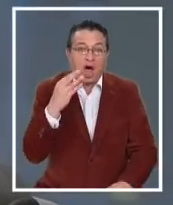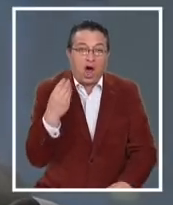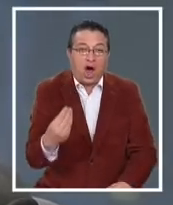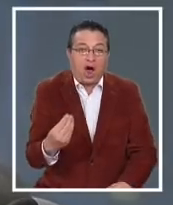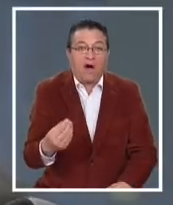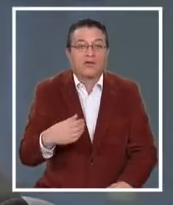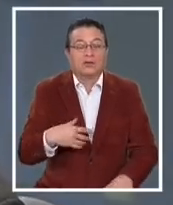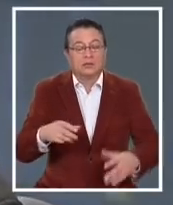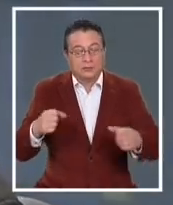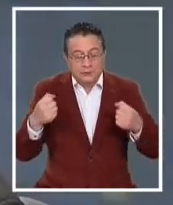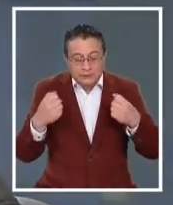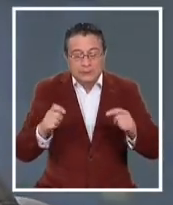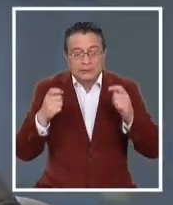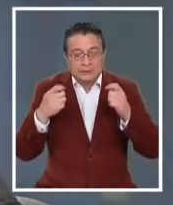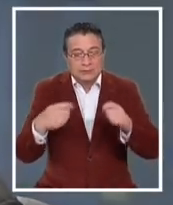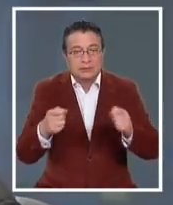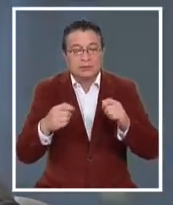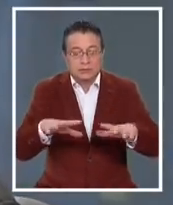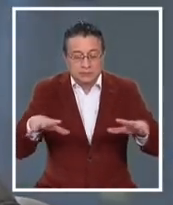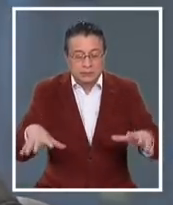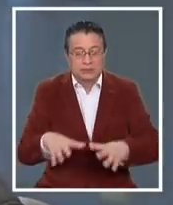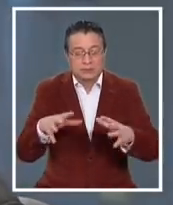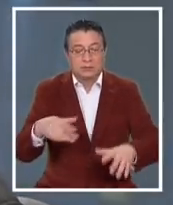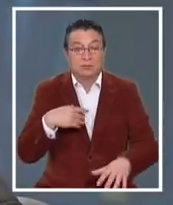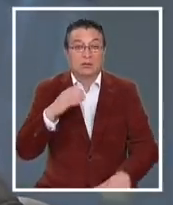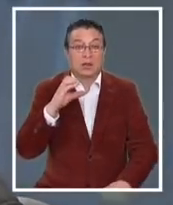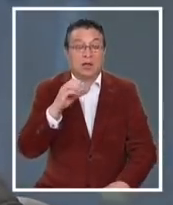Evidentemente sacándose la mugre y esperamos que, como decía Claudia,